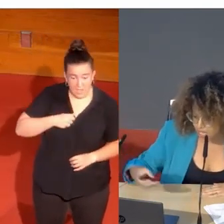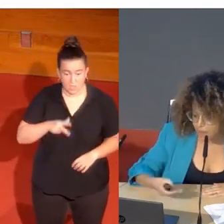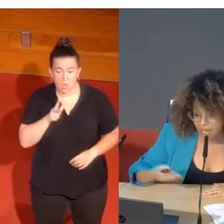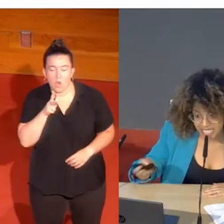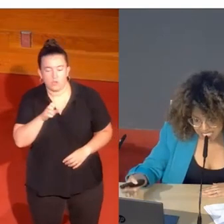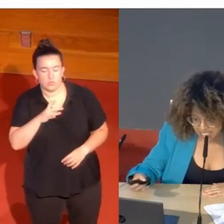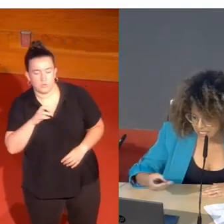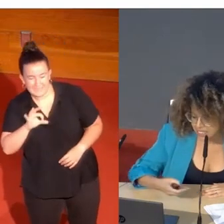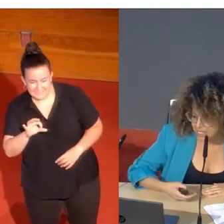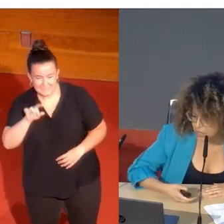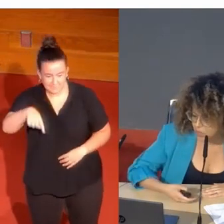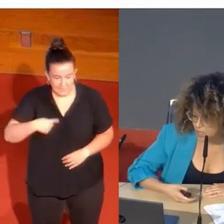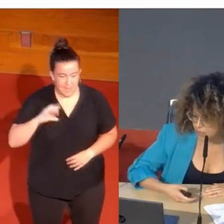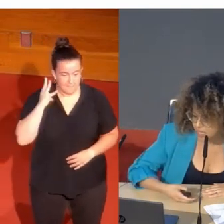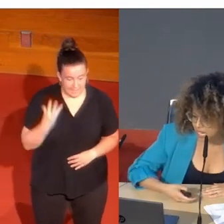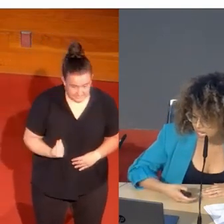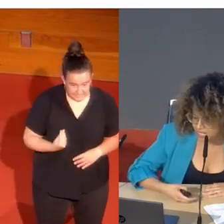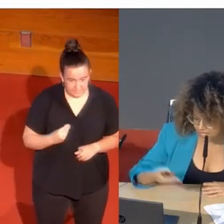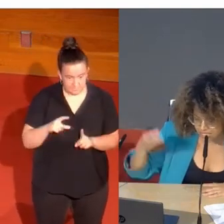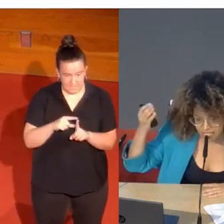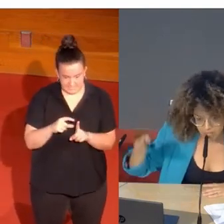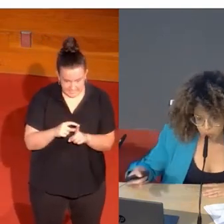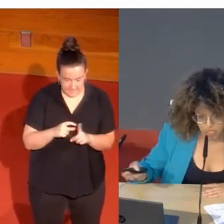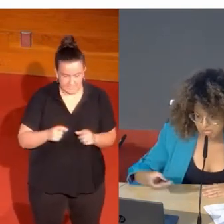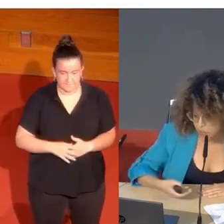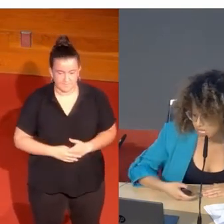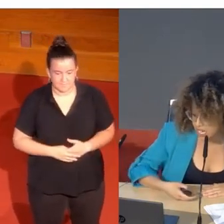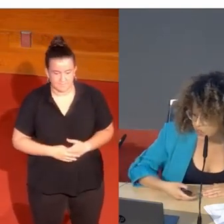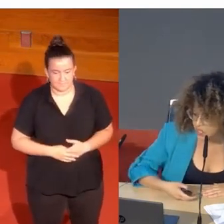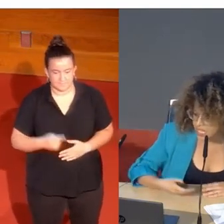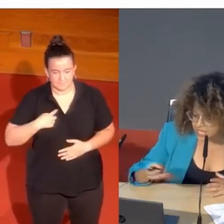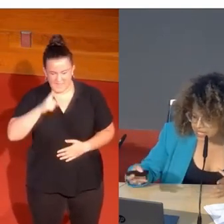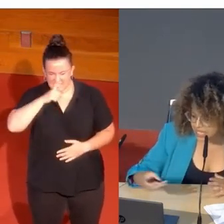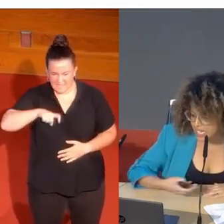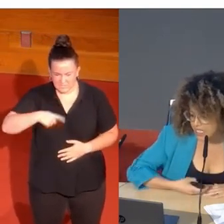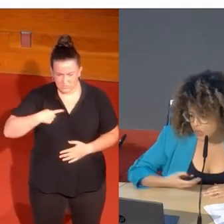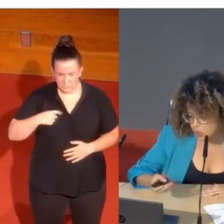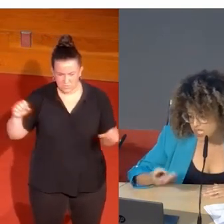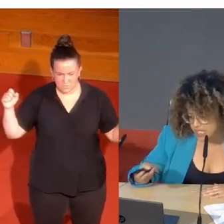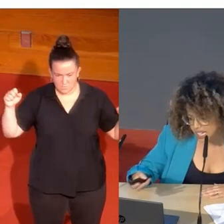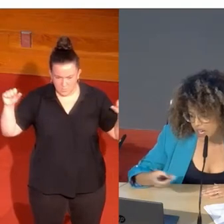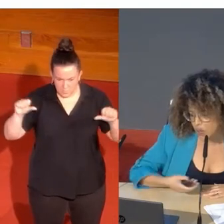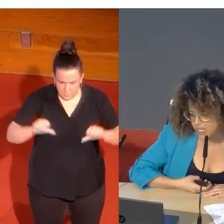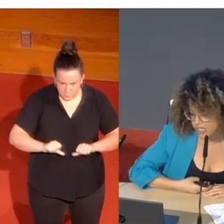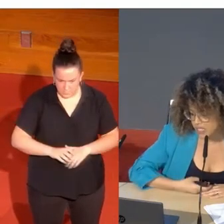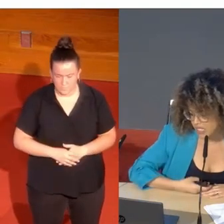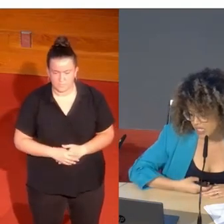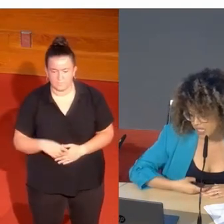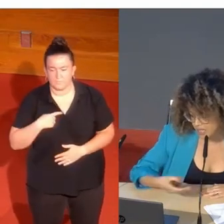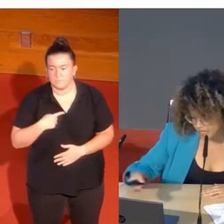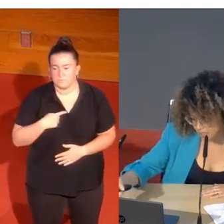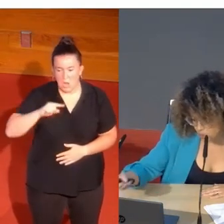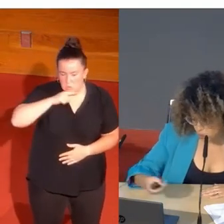Venezuela Palestina debido también a la guerra que ha caído muchísimo este año India Rusia Nicaragua